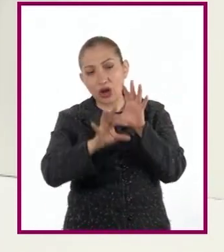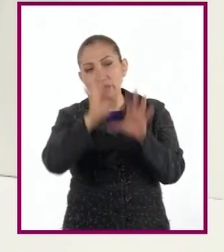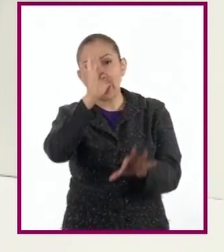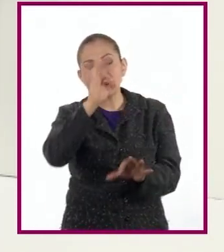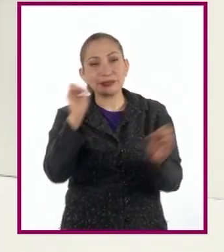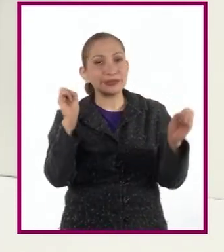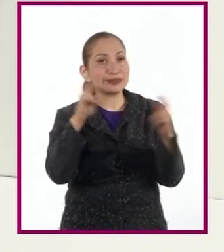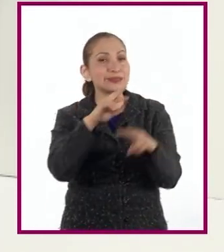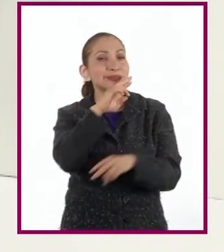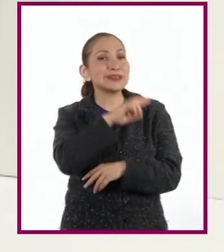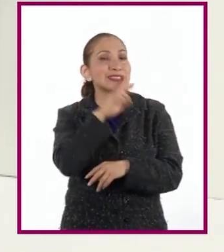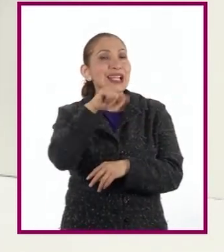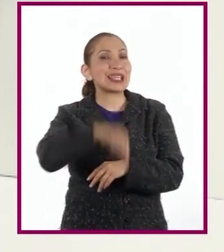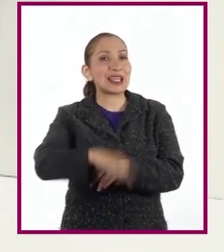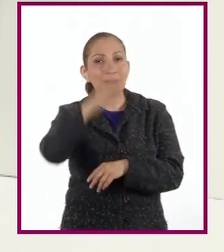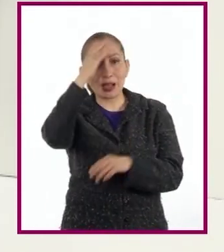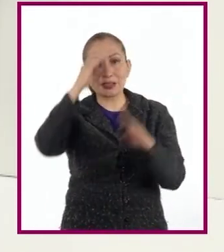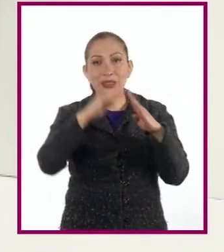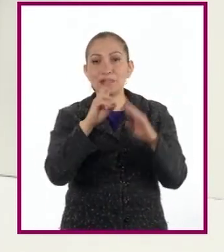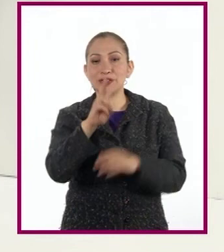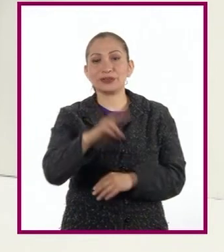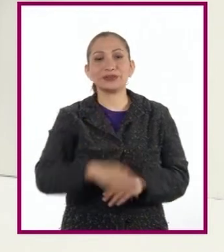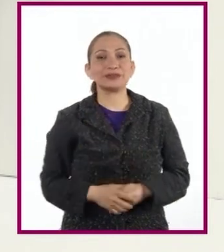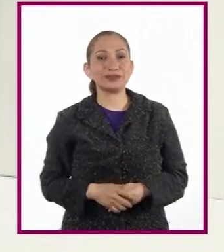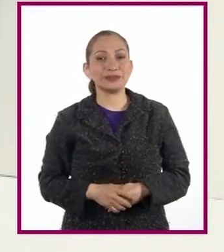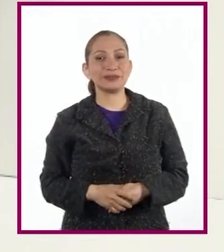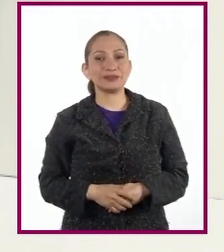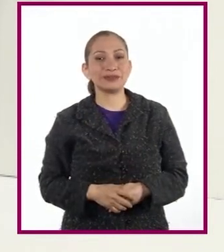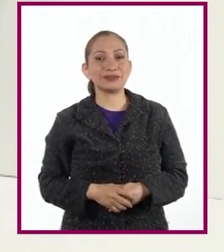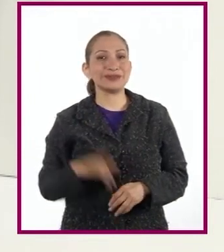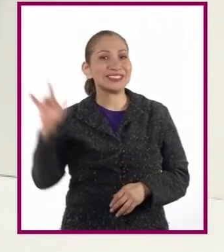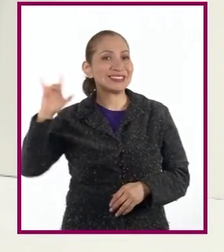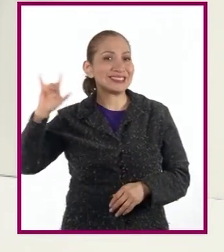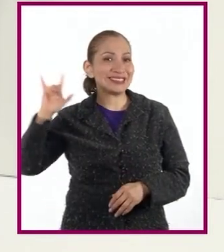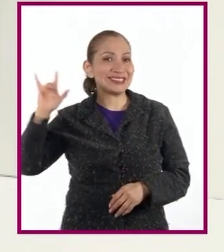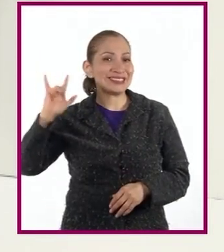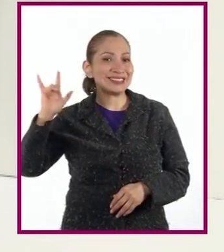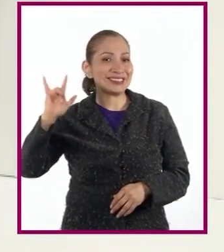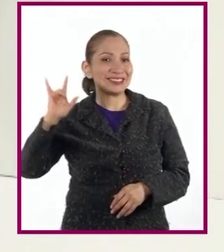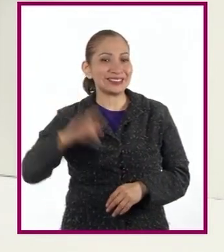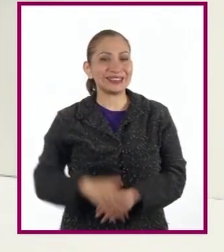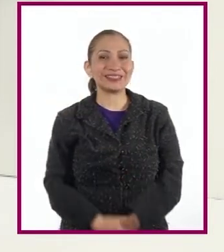Así que nos vemos pronto aquí en Aprende en Casa 2. ¡Hasta la próxima!